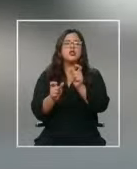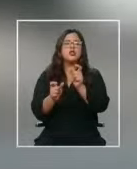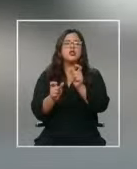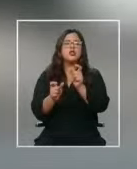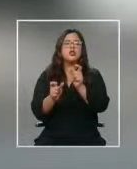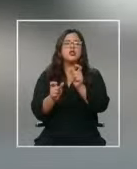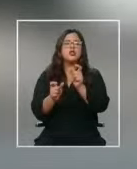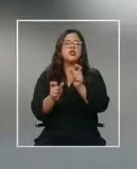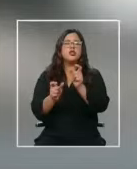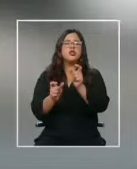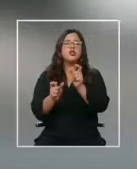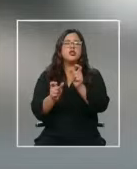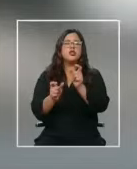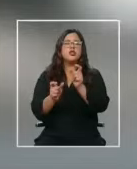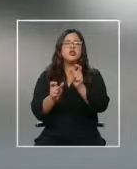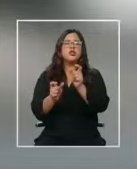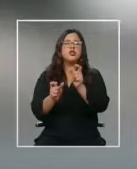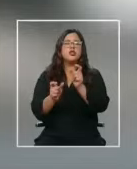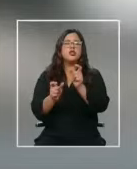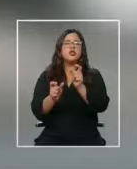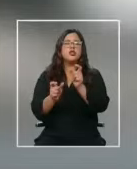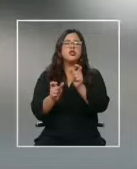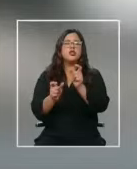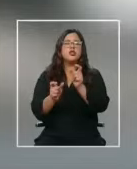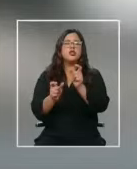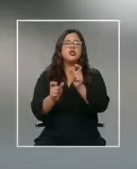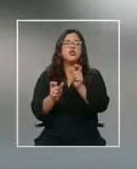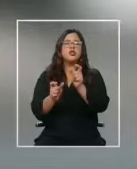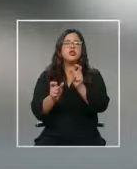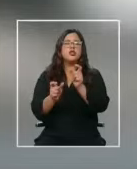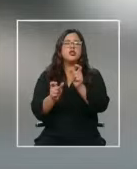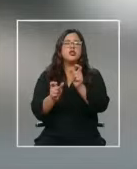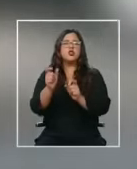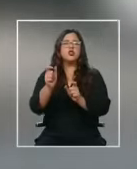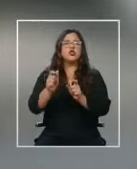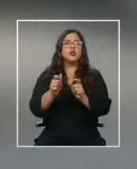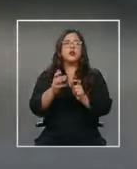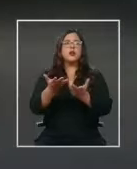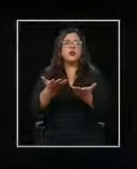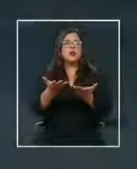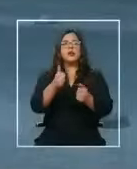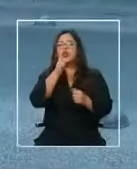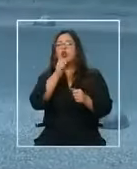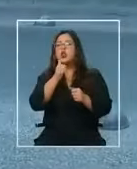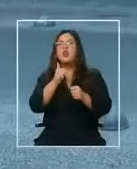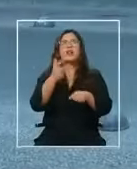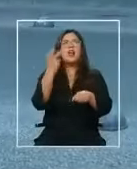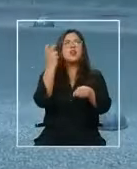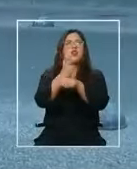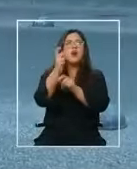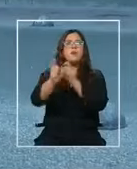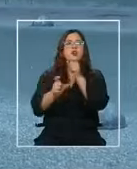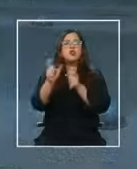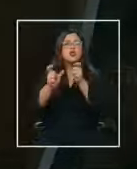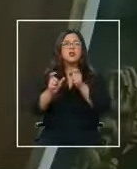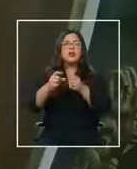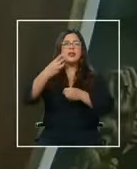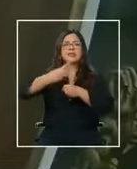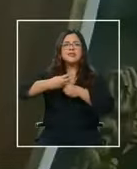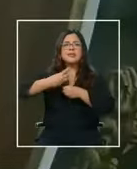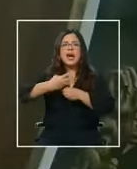ver a la personas que escribió la carta y por qué lo hizo eh escuchemos están asaltando a adultos